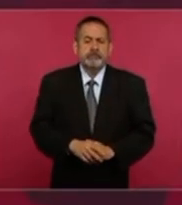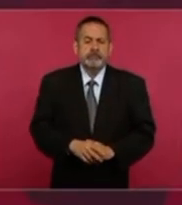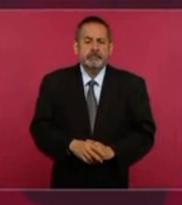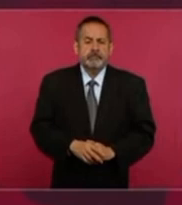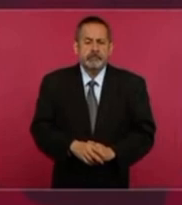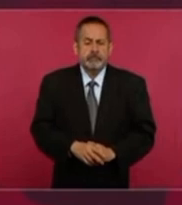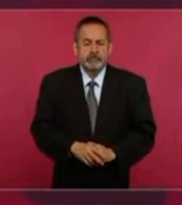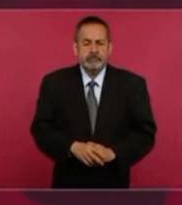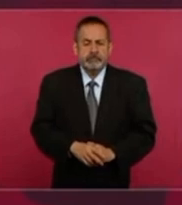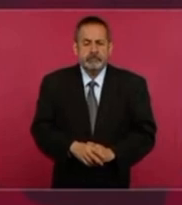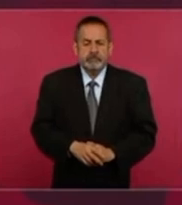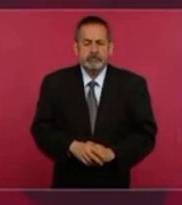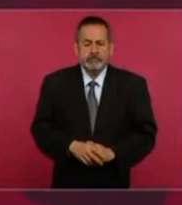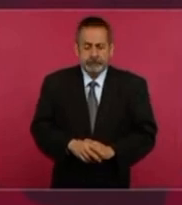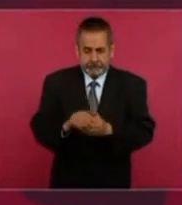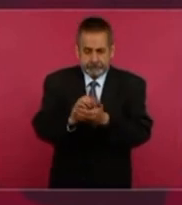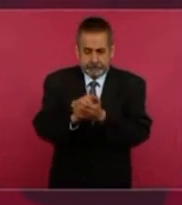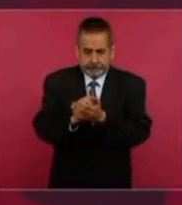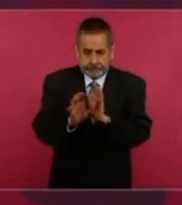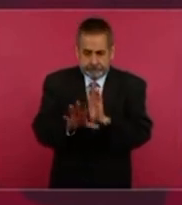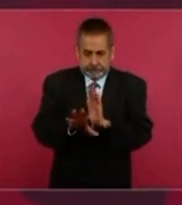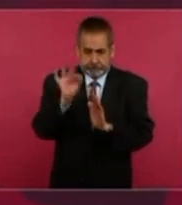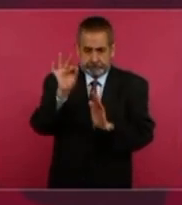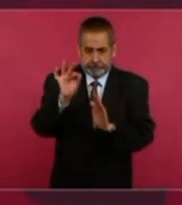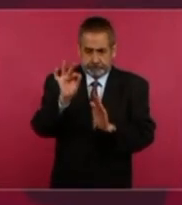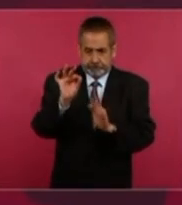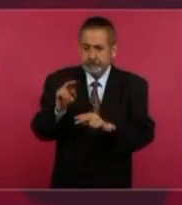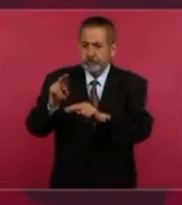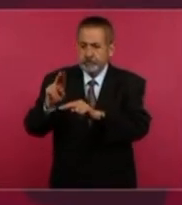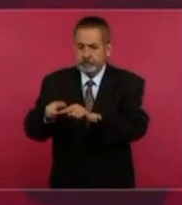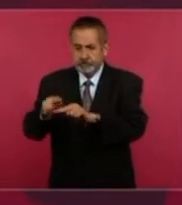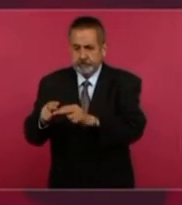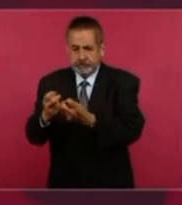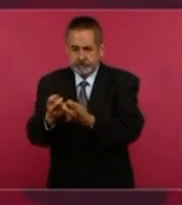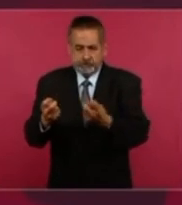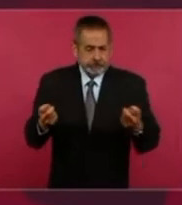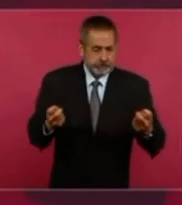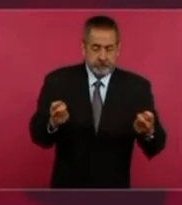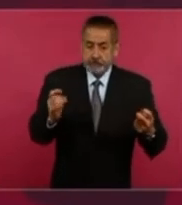los que salen sorteados para la primera fila y ya preguntaron, que den.